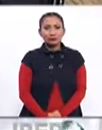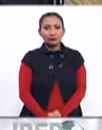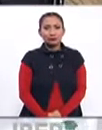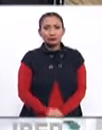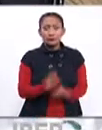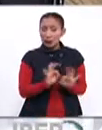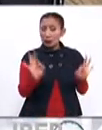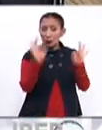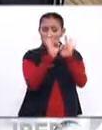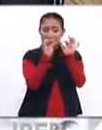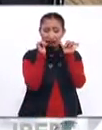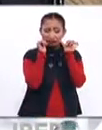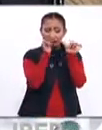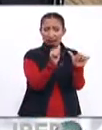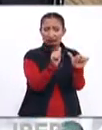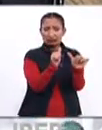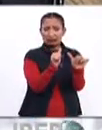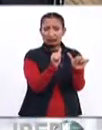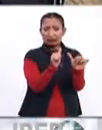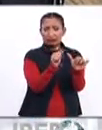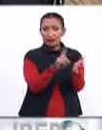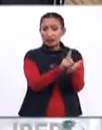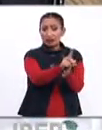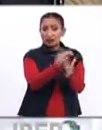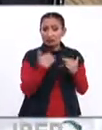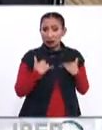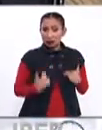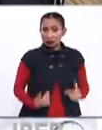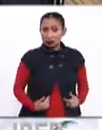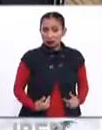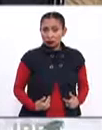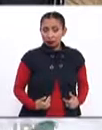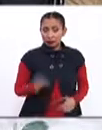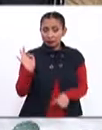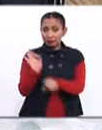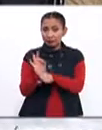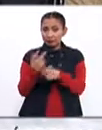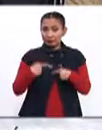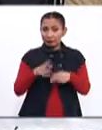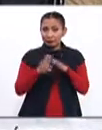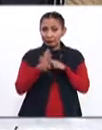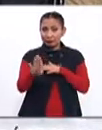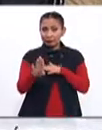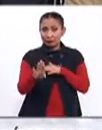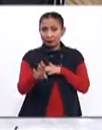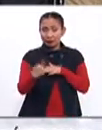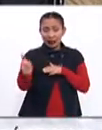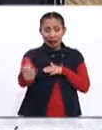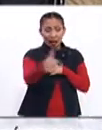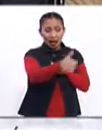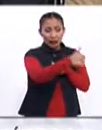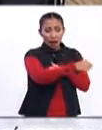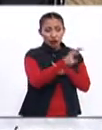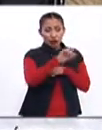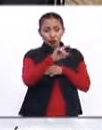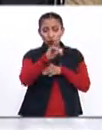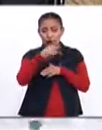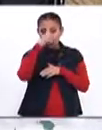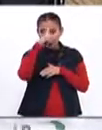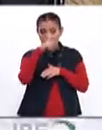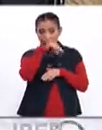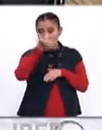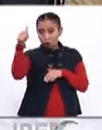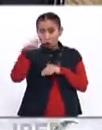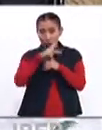La prioridad es derechos humanos y defensa del migrante. Cada uno de los consulados de México